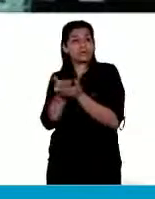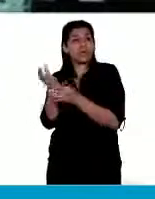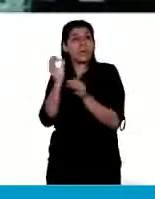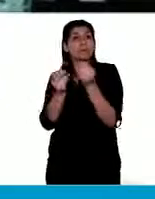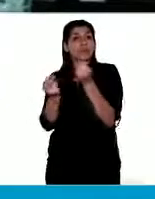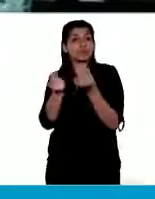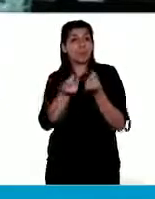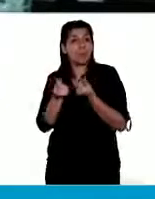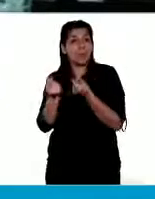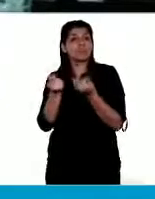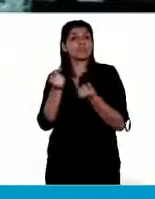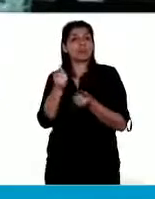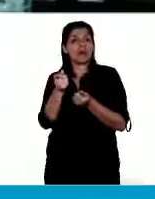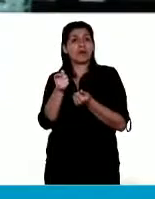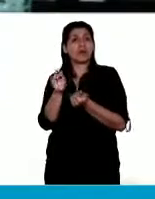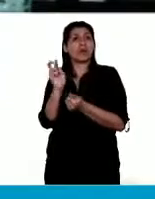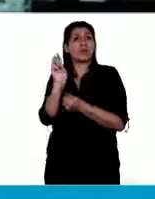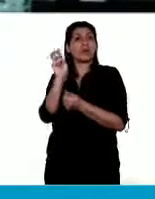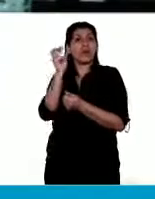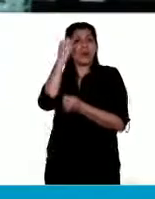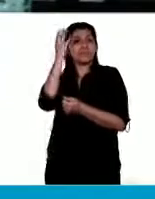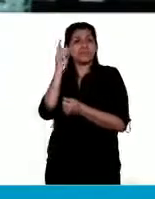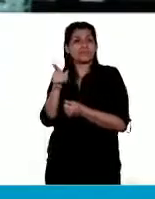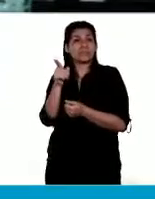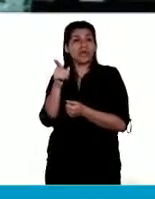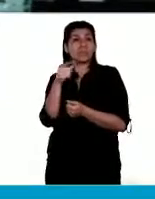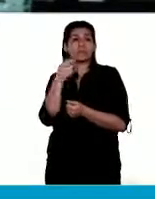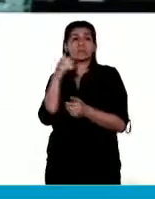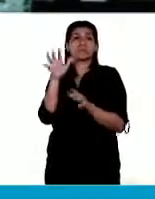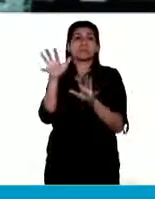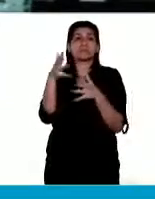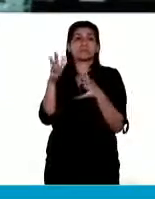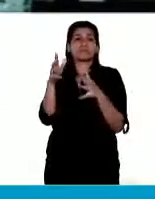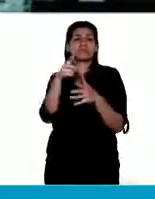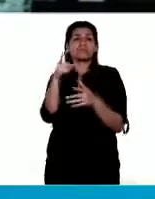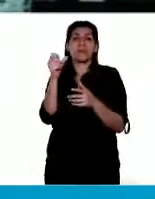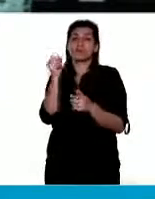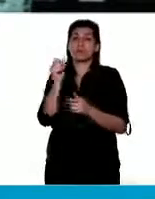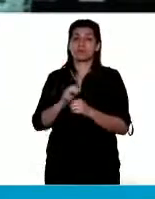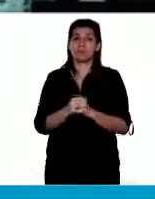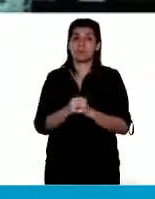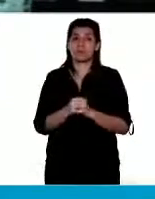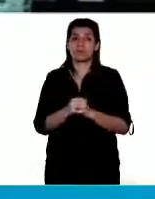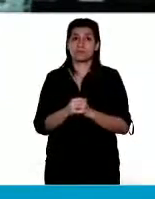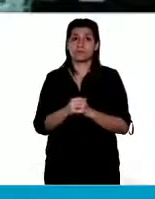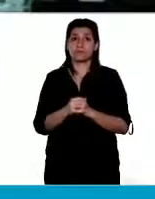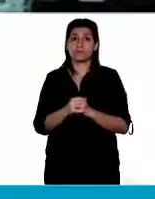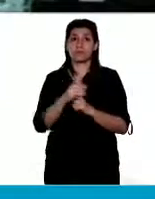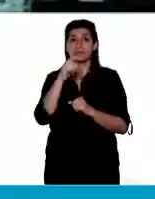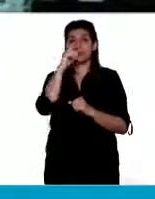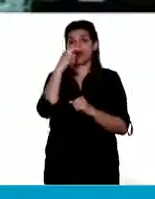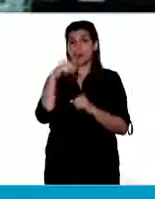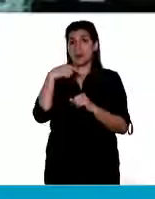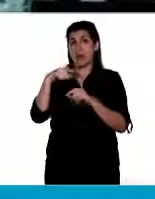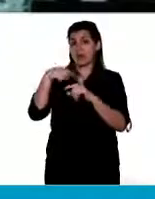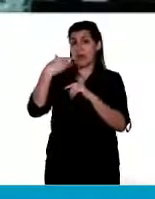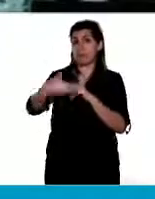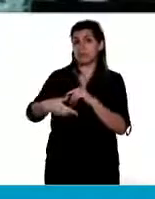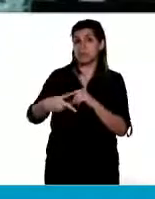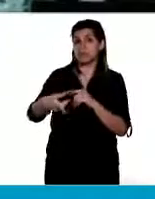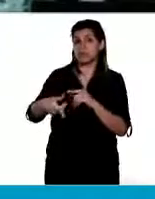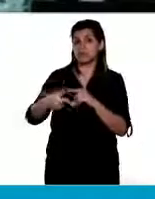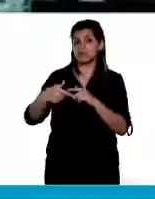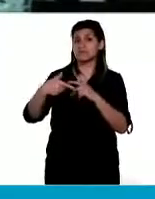el dólar oficial iba a estar alrededor de los 100 pesos. Y 72 horas después, o 48 horas después, tuvo